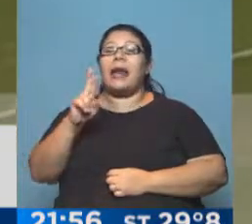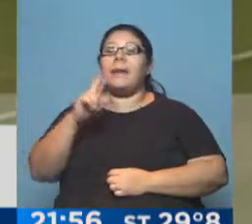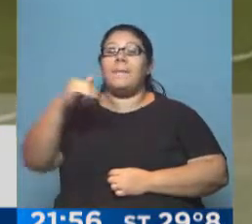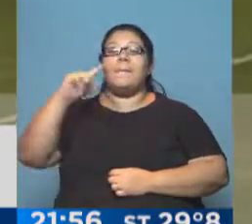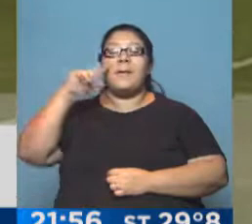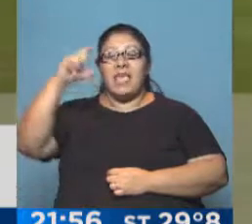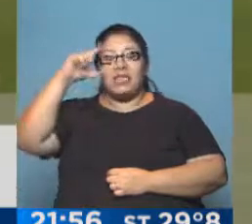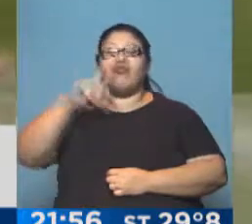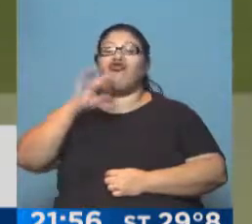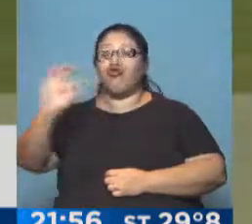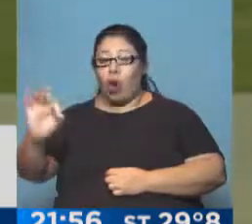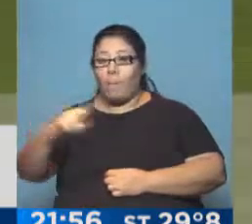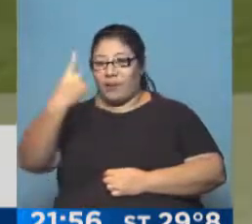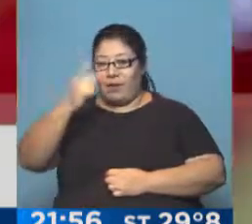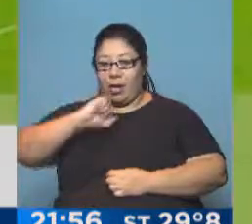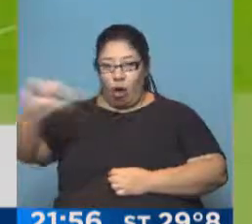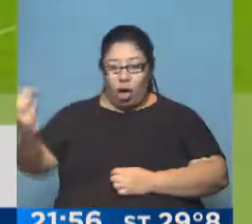llegó el empate de Sánchez Sotelo.